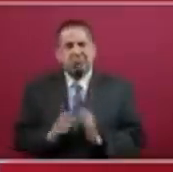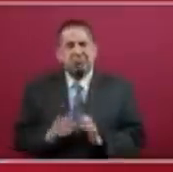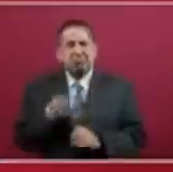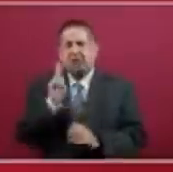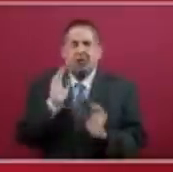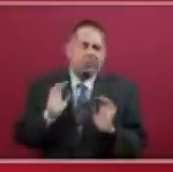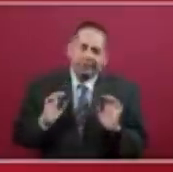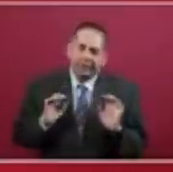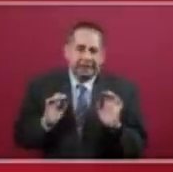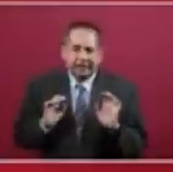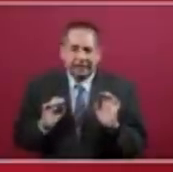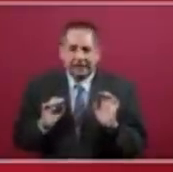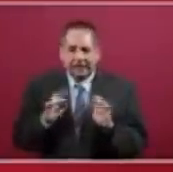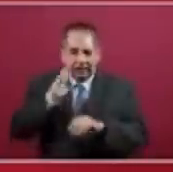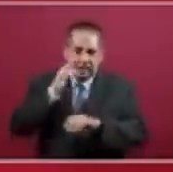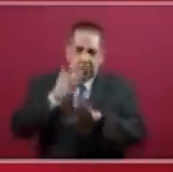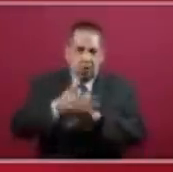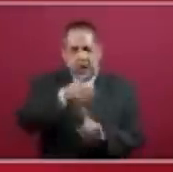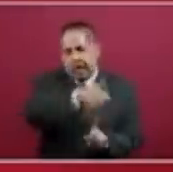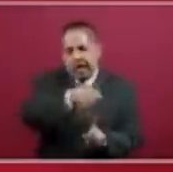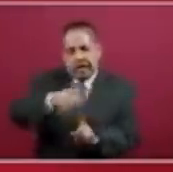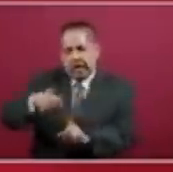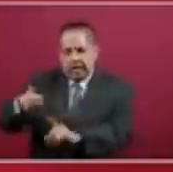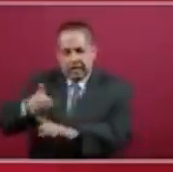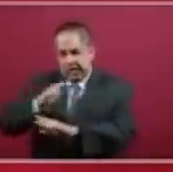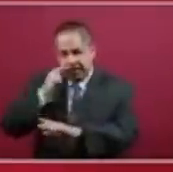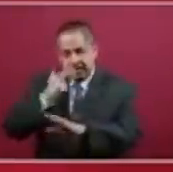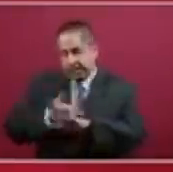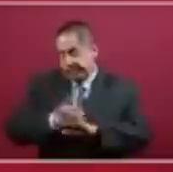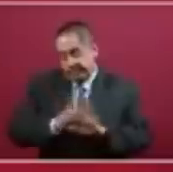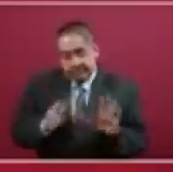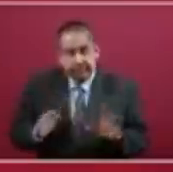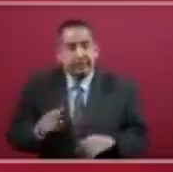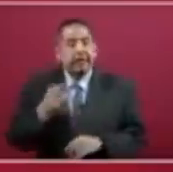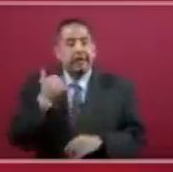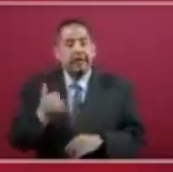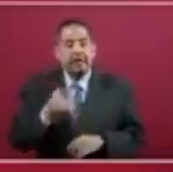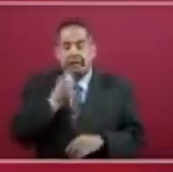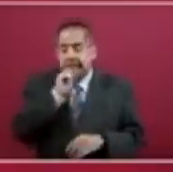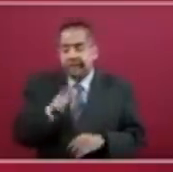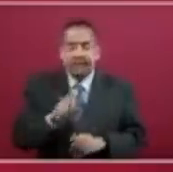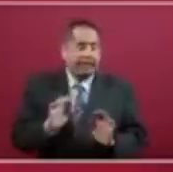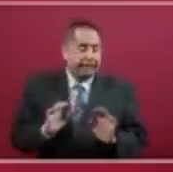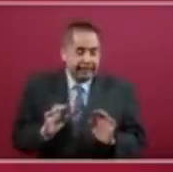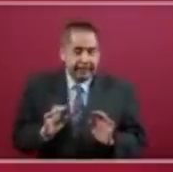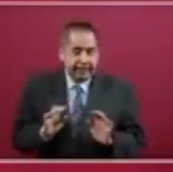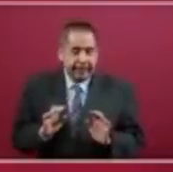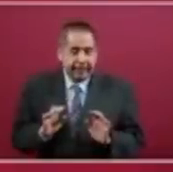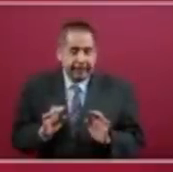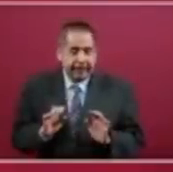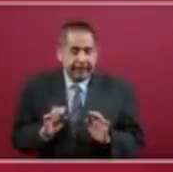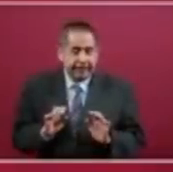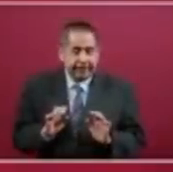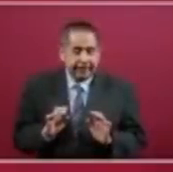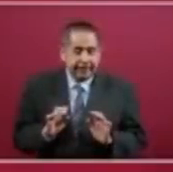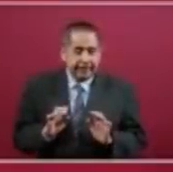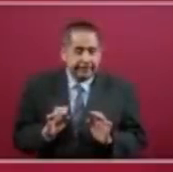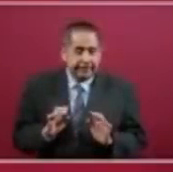es responsabilidad de cada quien y además